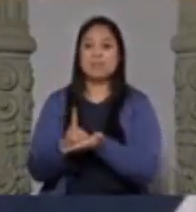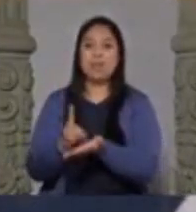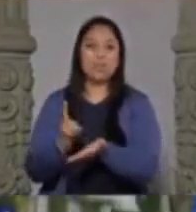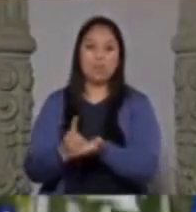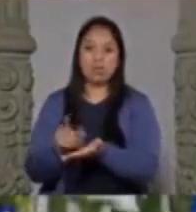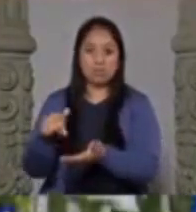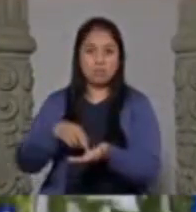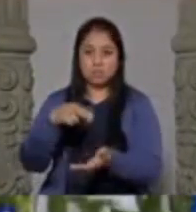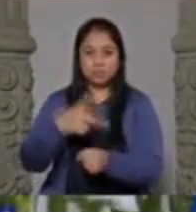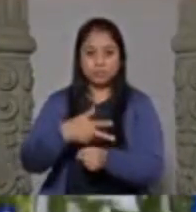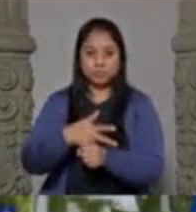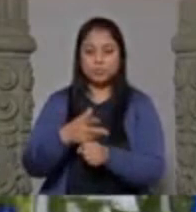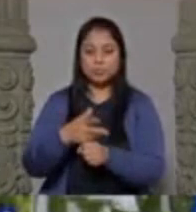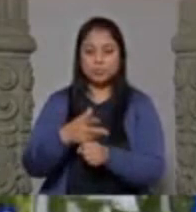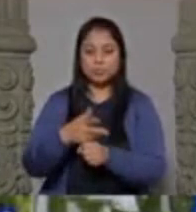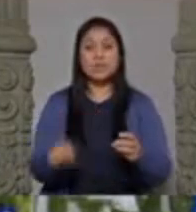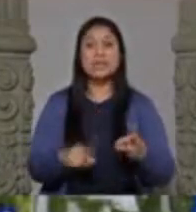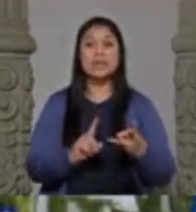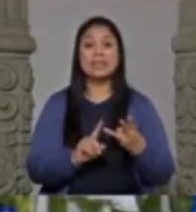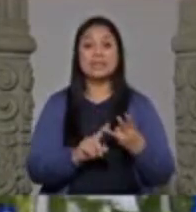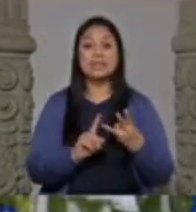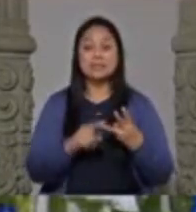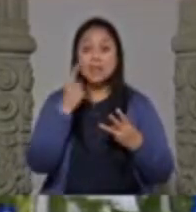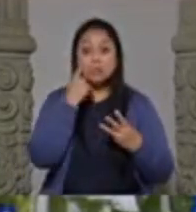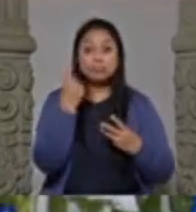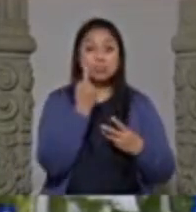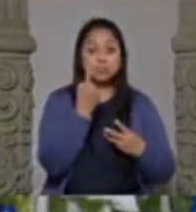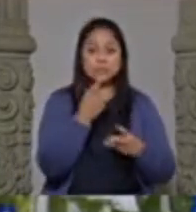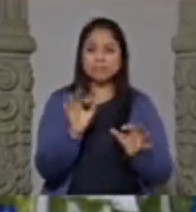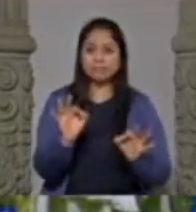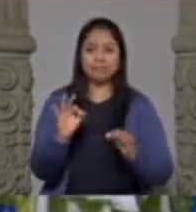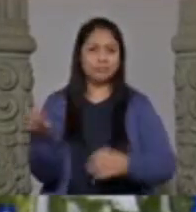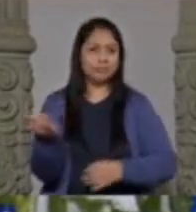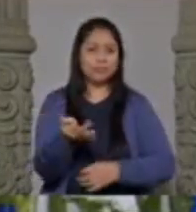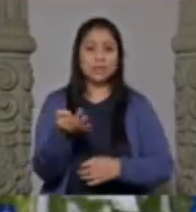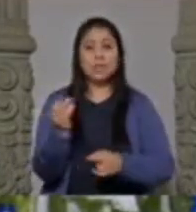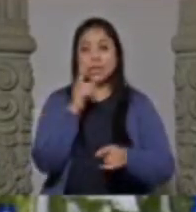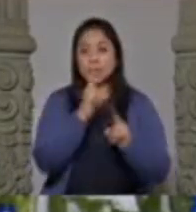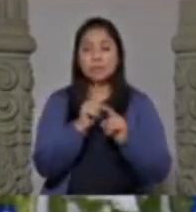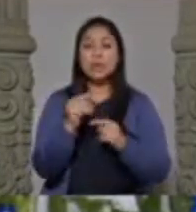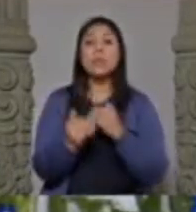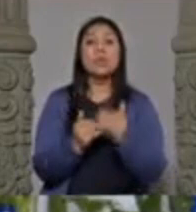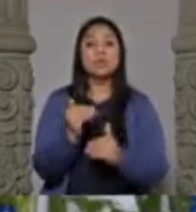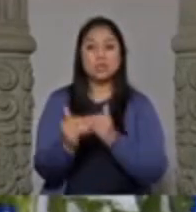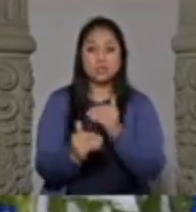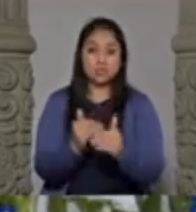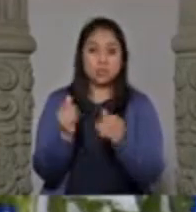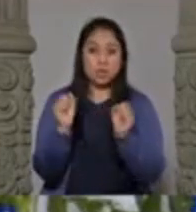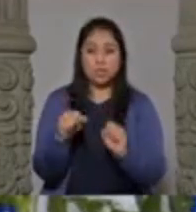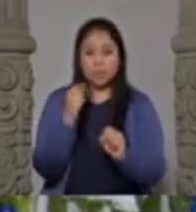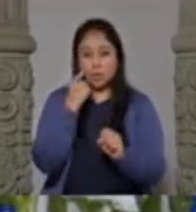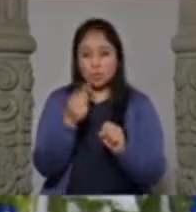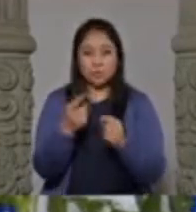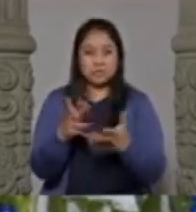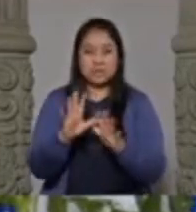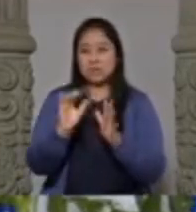Y tres es la búsqueda de la eficiencia, para que podamos a través de procesos, que podamos volver procesos en